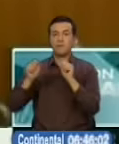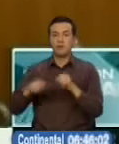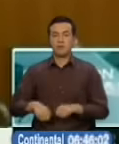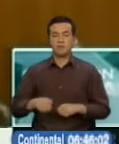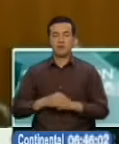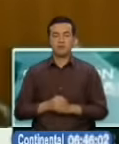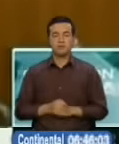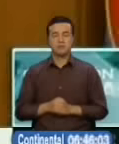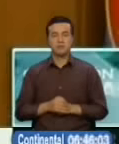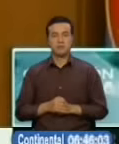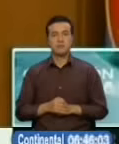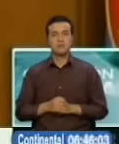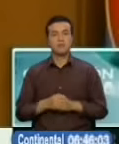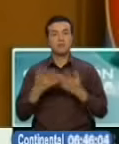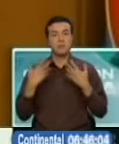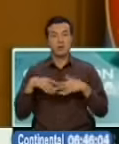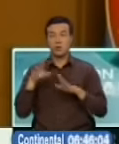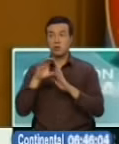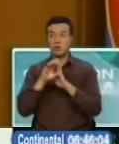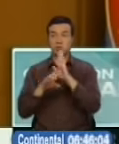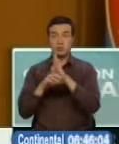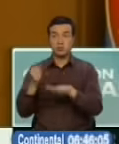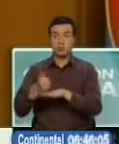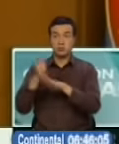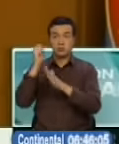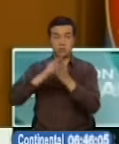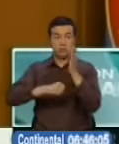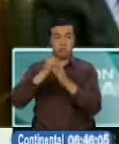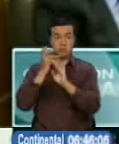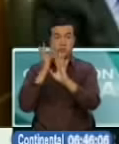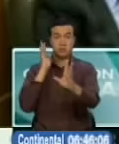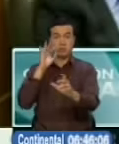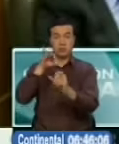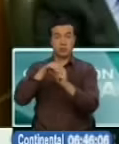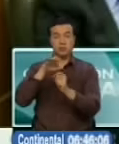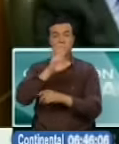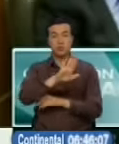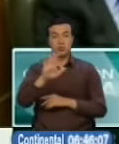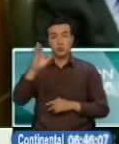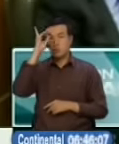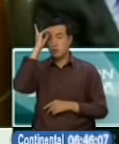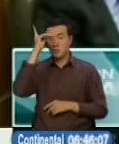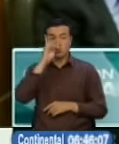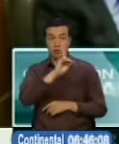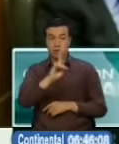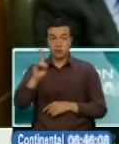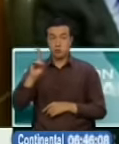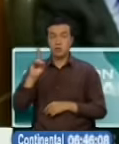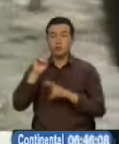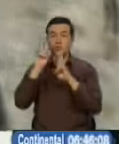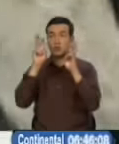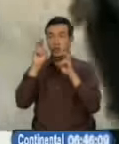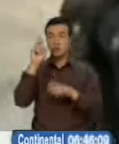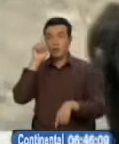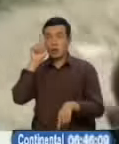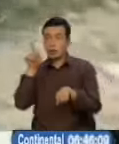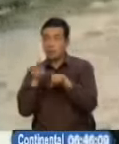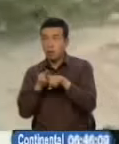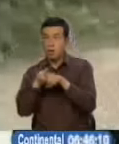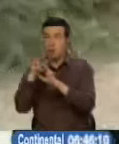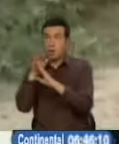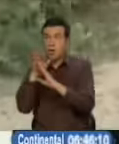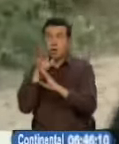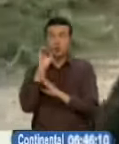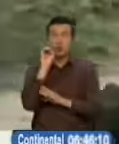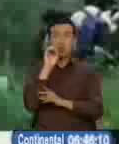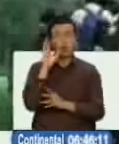del plebiscito en la Corte Constitucional, se da luz verde para que los colombianos acudan a las urnas para refrendar los compromisos alcanzados entre el gobierno y la guerrilla de las FARC a